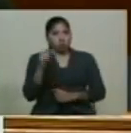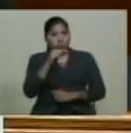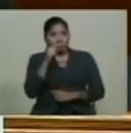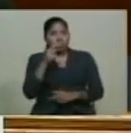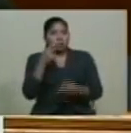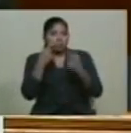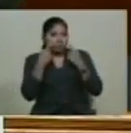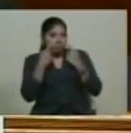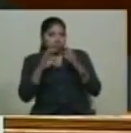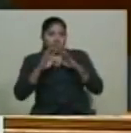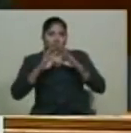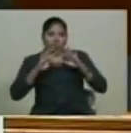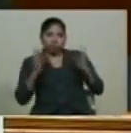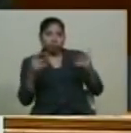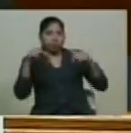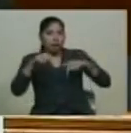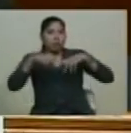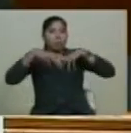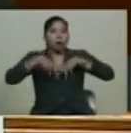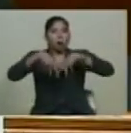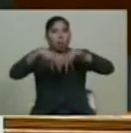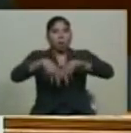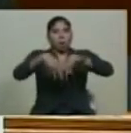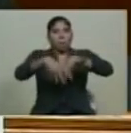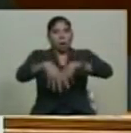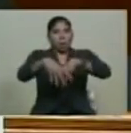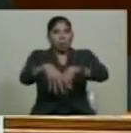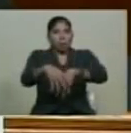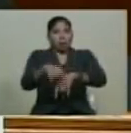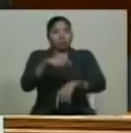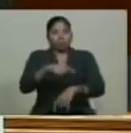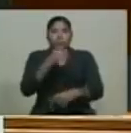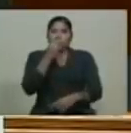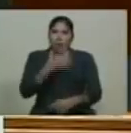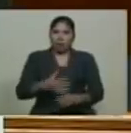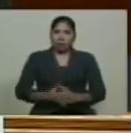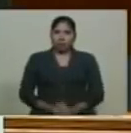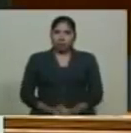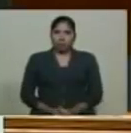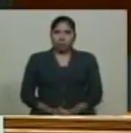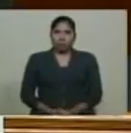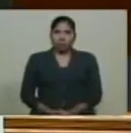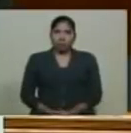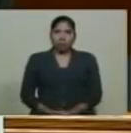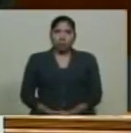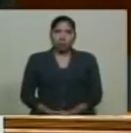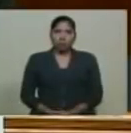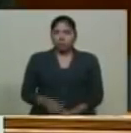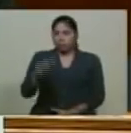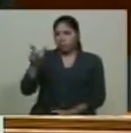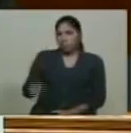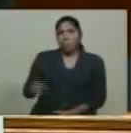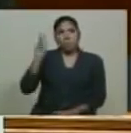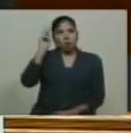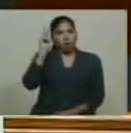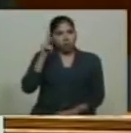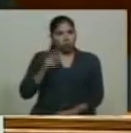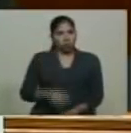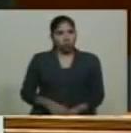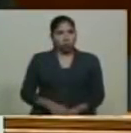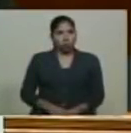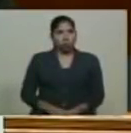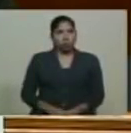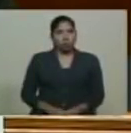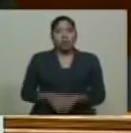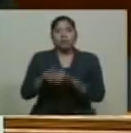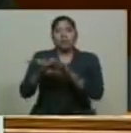presenciar nuestro desfile, este extraordinario discurso del hermano Earle Herrera. Yo le pido a la